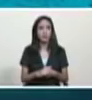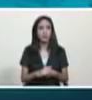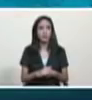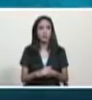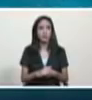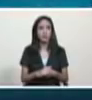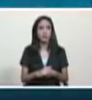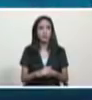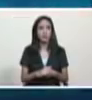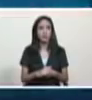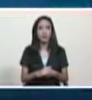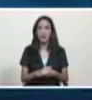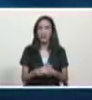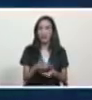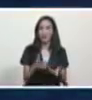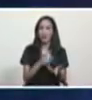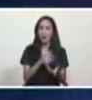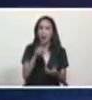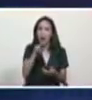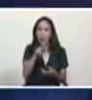que nadie venga a invertir,